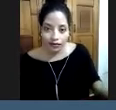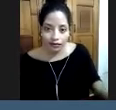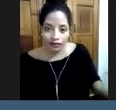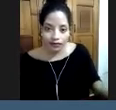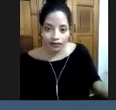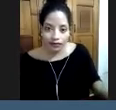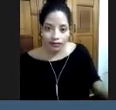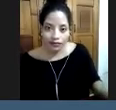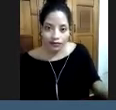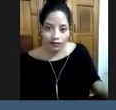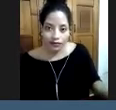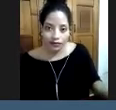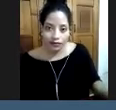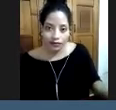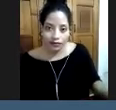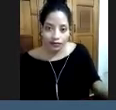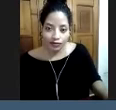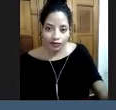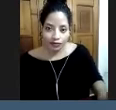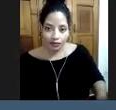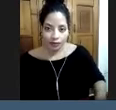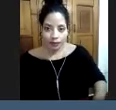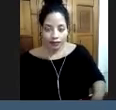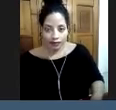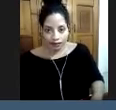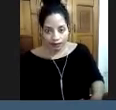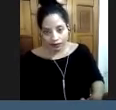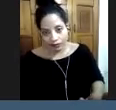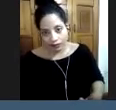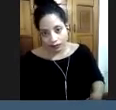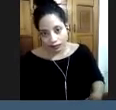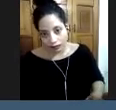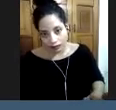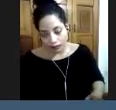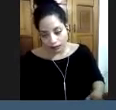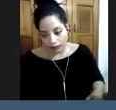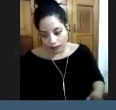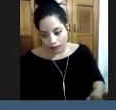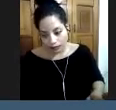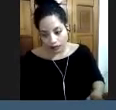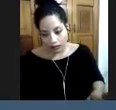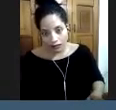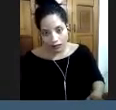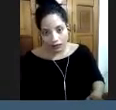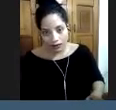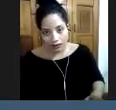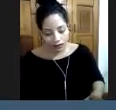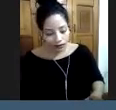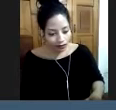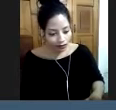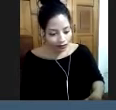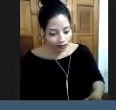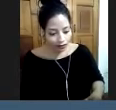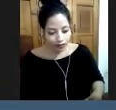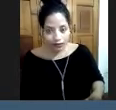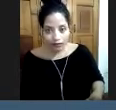de hecho también ella me muestra, ¿verdad? Habitualmente, mami, mire, esto es lo que nos dijeron acerca de tal cosa. Si a ella